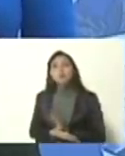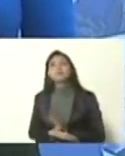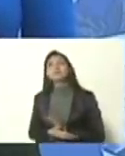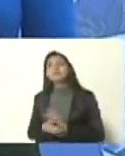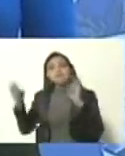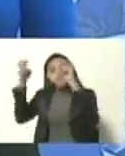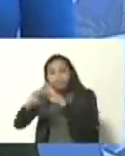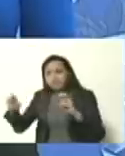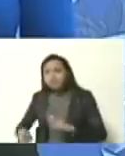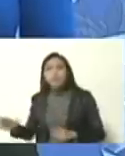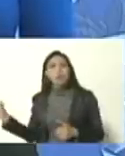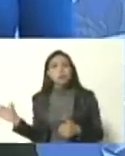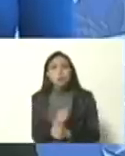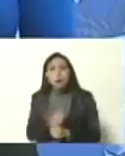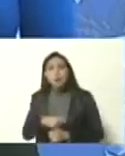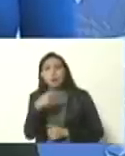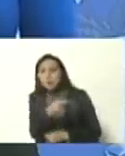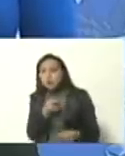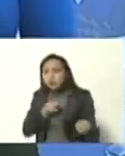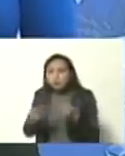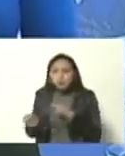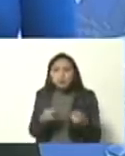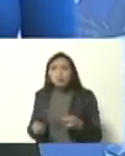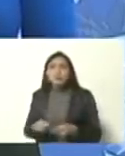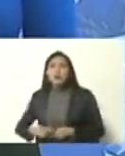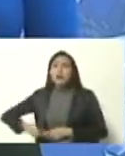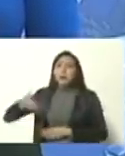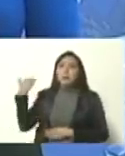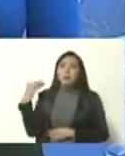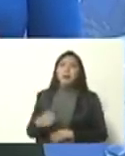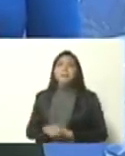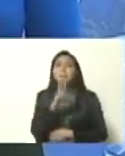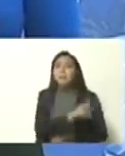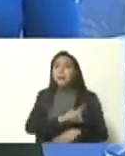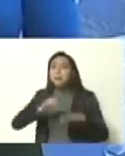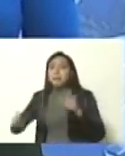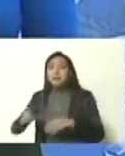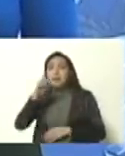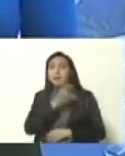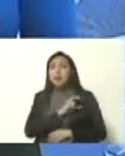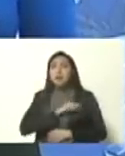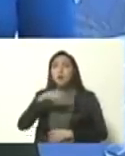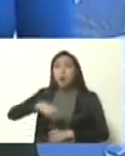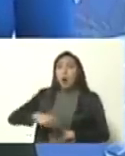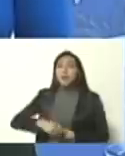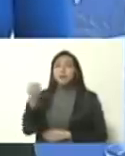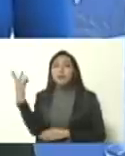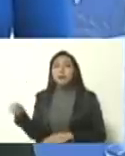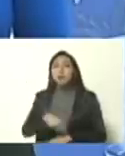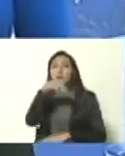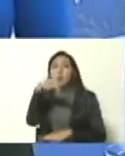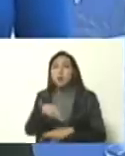de este atentado que tuvo lugar el pasado 26 de enero acá en las instalaciones del Palacio Federal